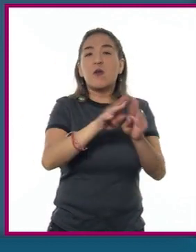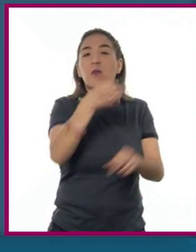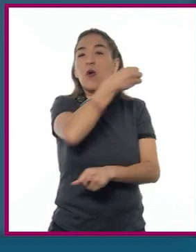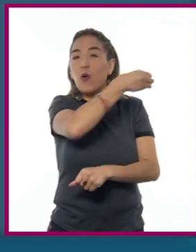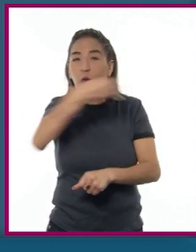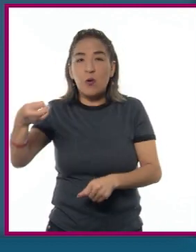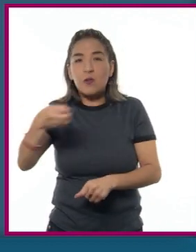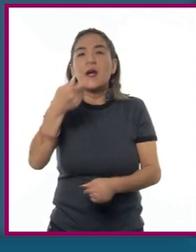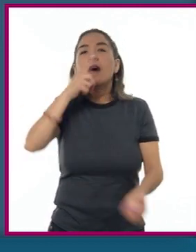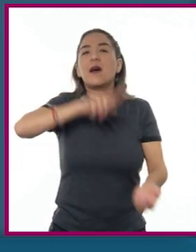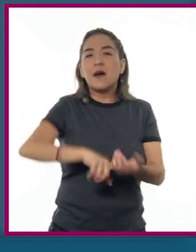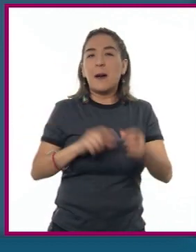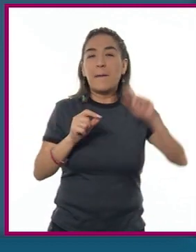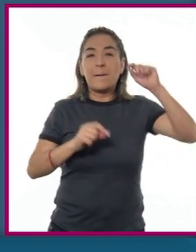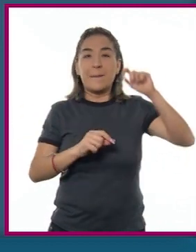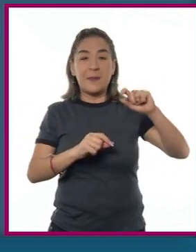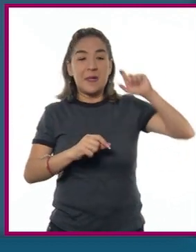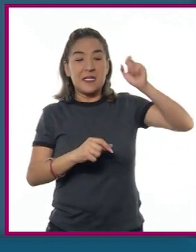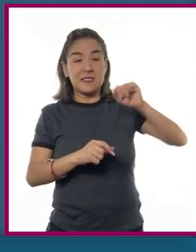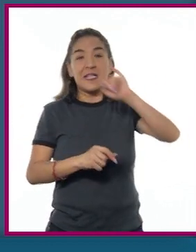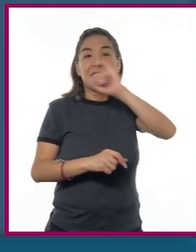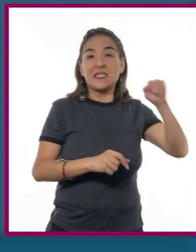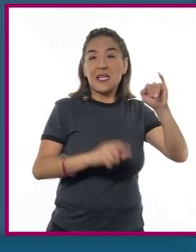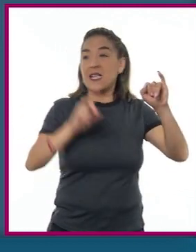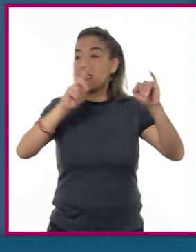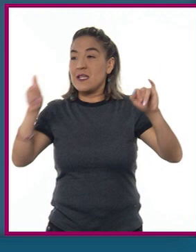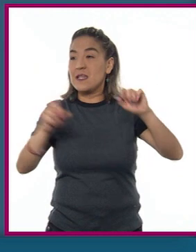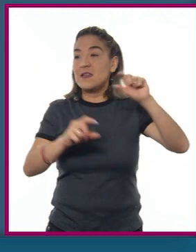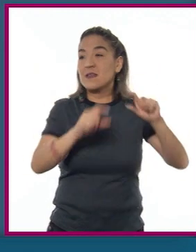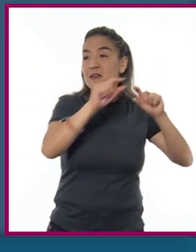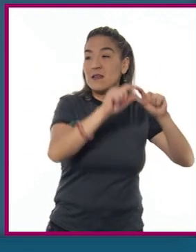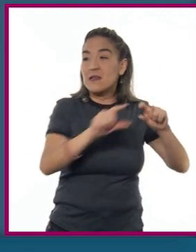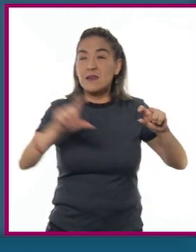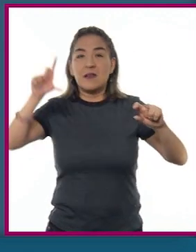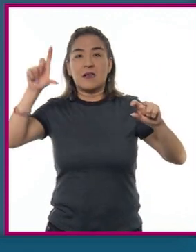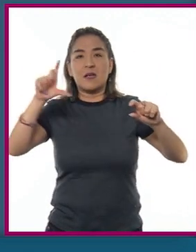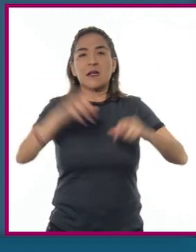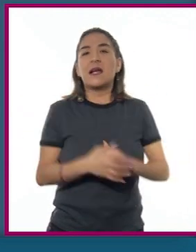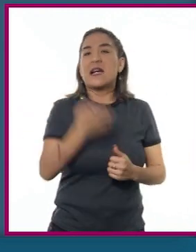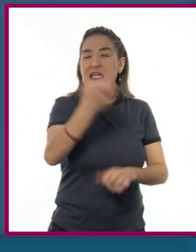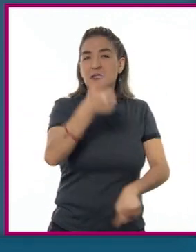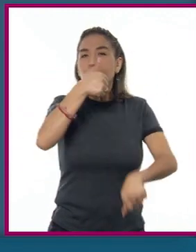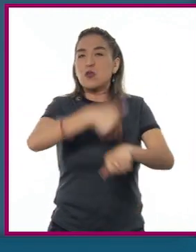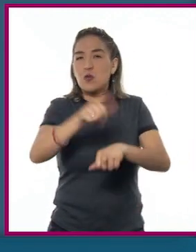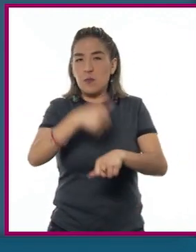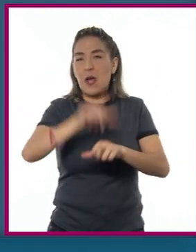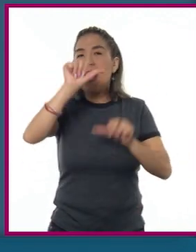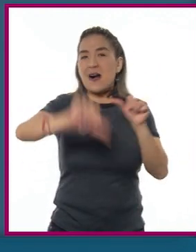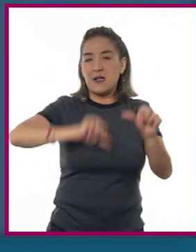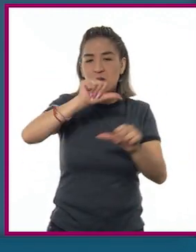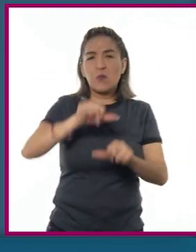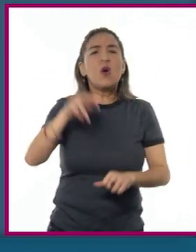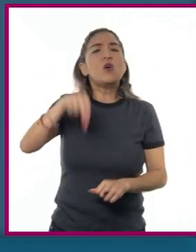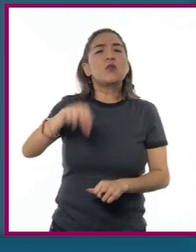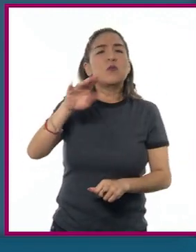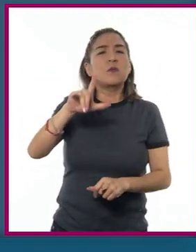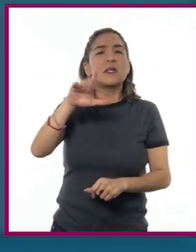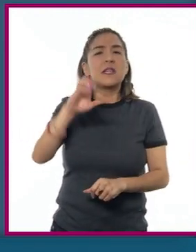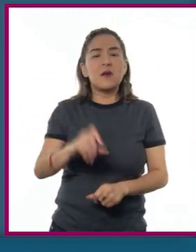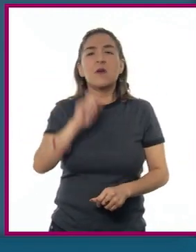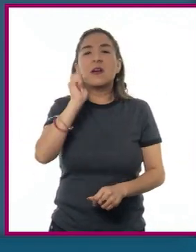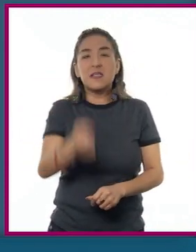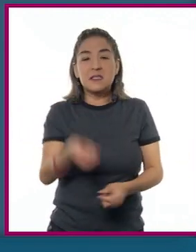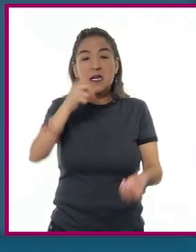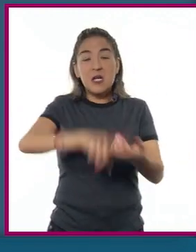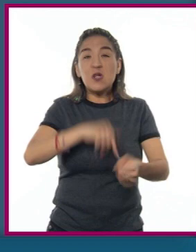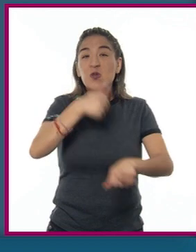de forma creciente de izquierda a derecha, con base en su número atómico. El núcleo es la región